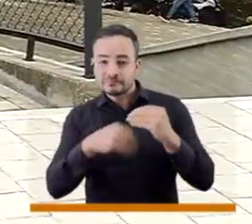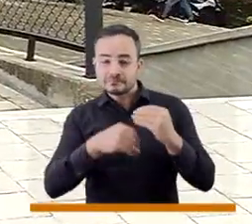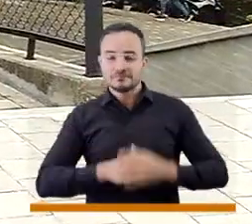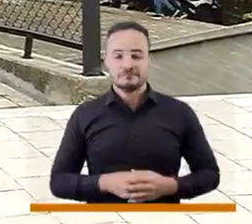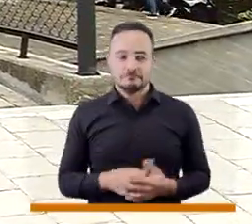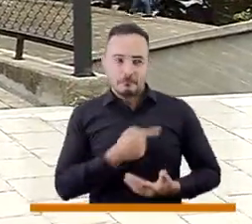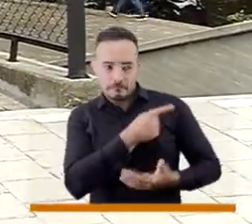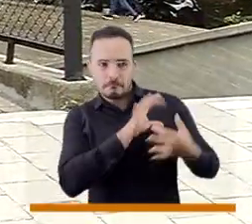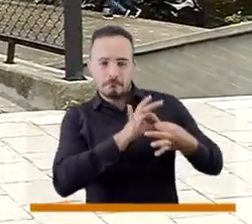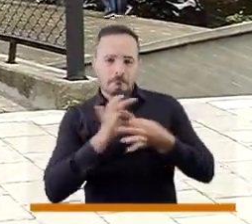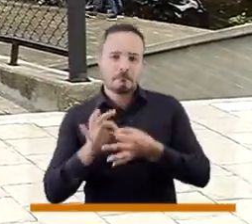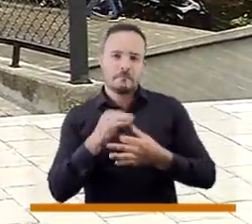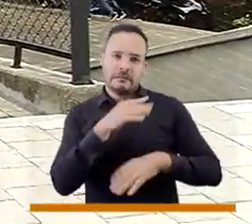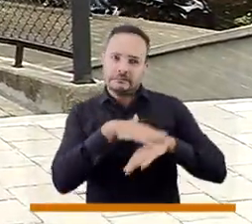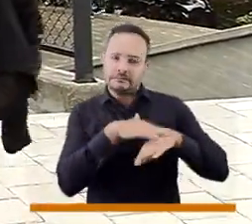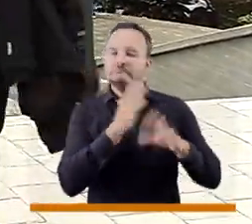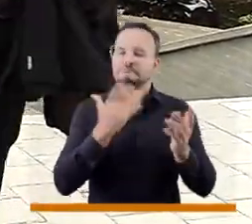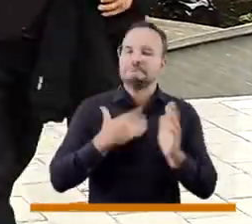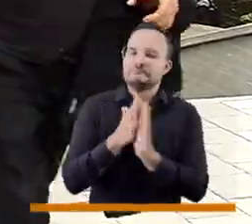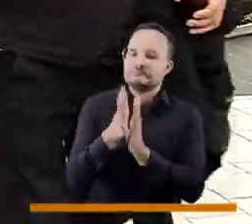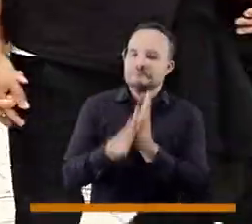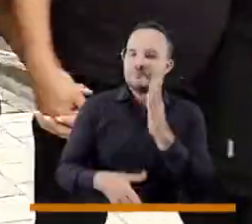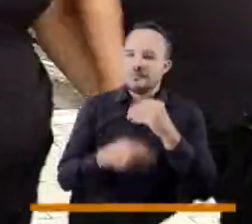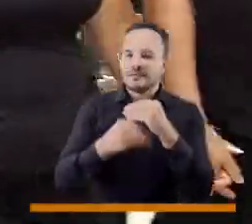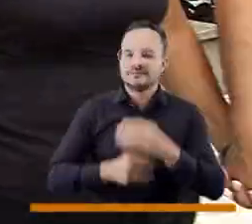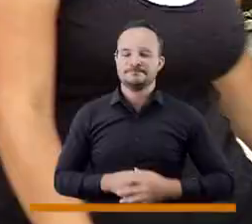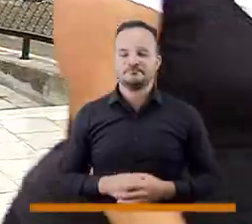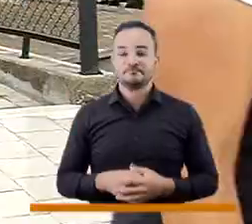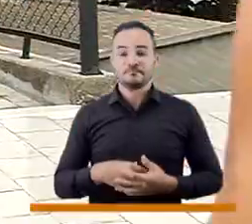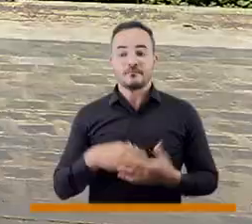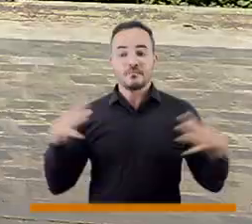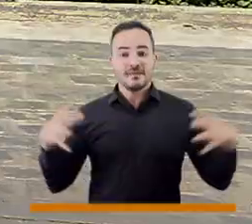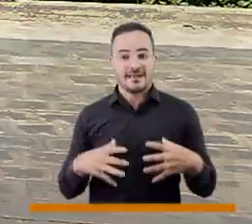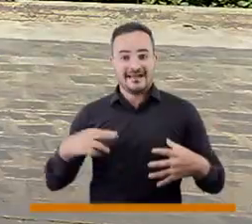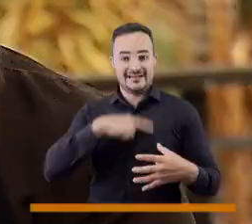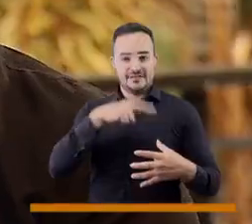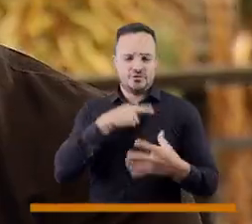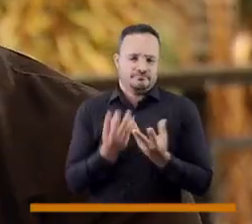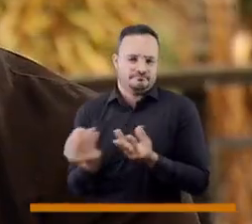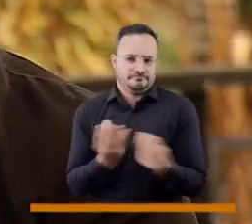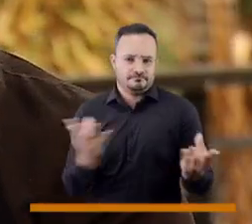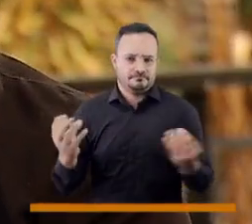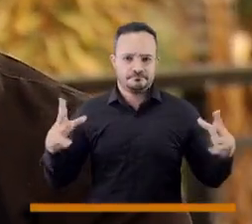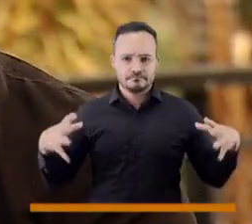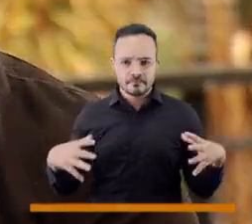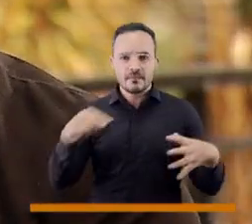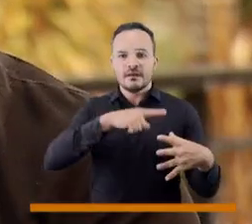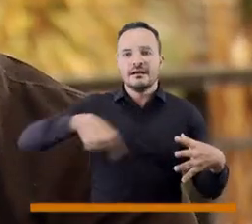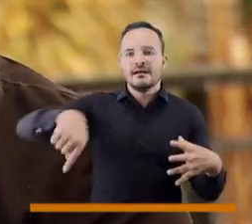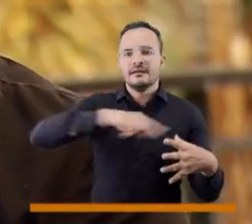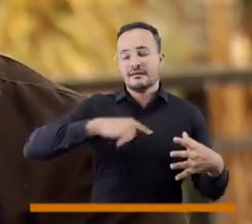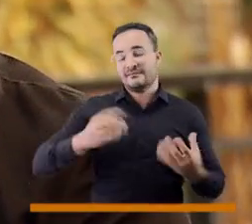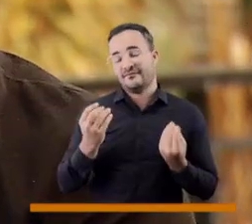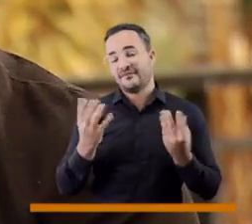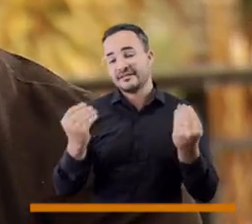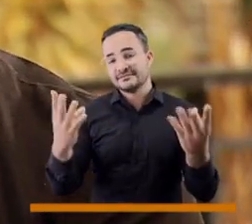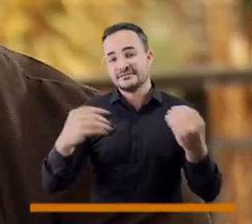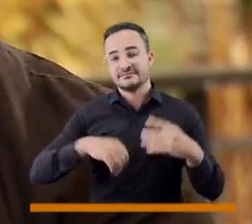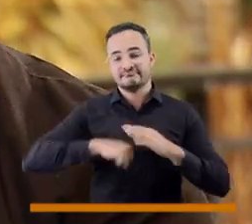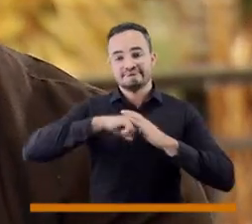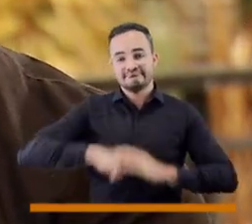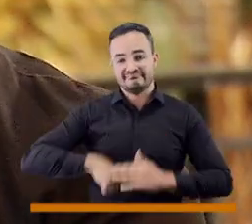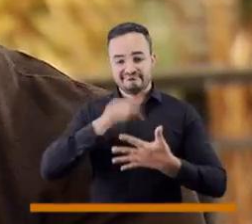Medellín. Quiero aportar algo allí, Catherine, con el permiso de mi concejal. Y es lo siguiente, el sector religioso muchas